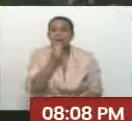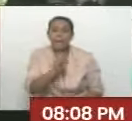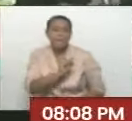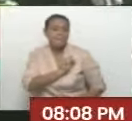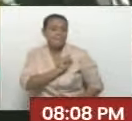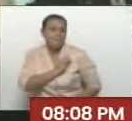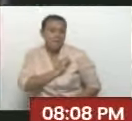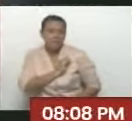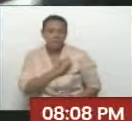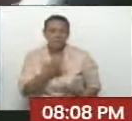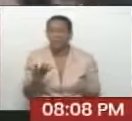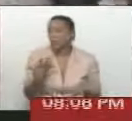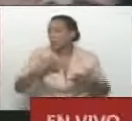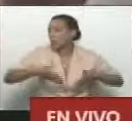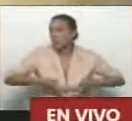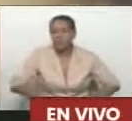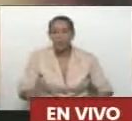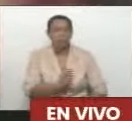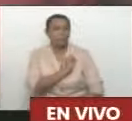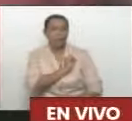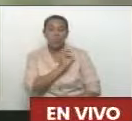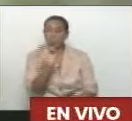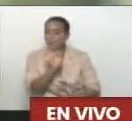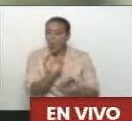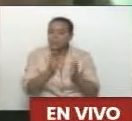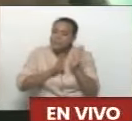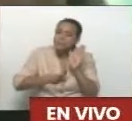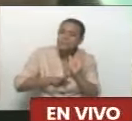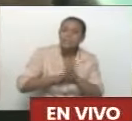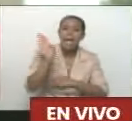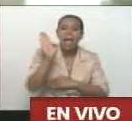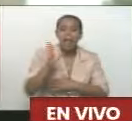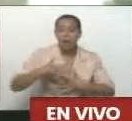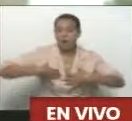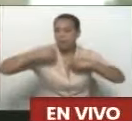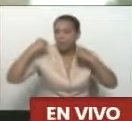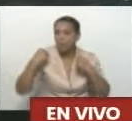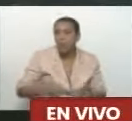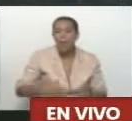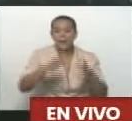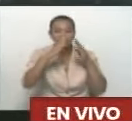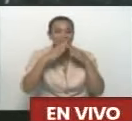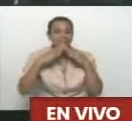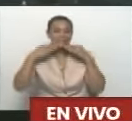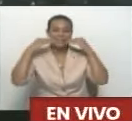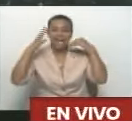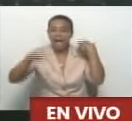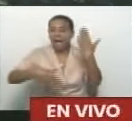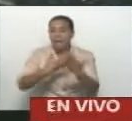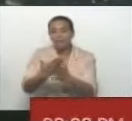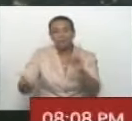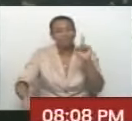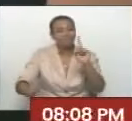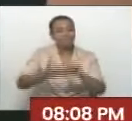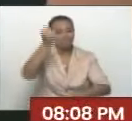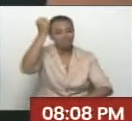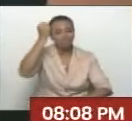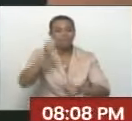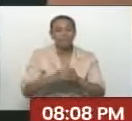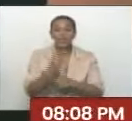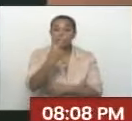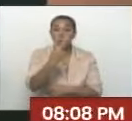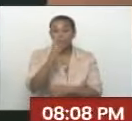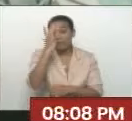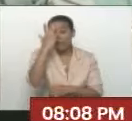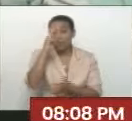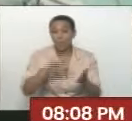miedo? No nacimos para quedarnos quietos. Así que la sobrellevamos sonriendo hasta llegar hasta aquí. 2